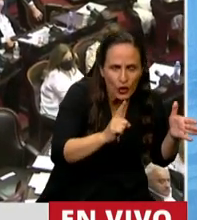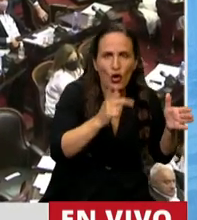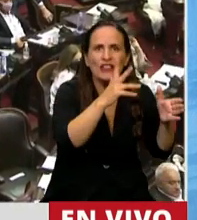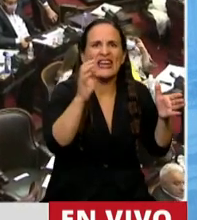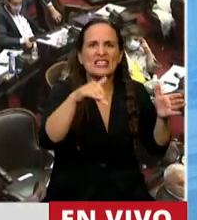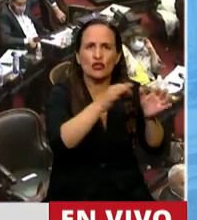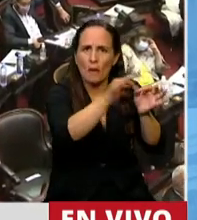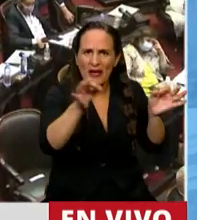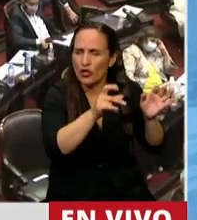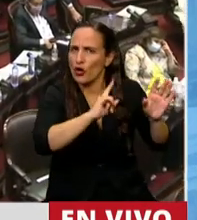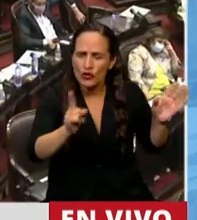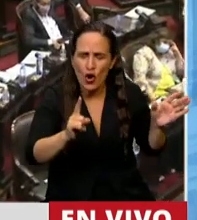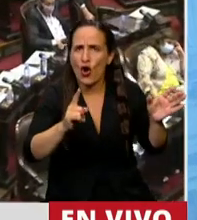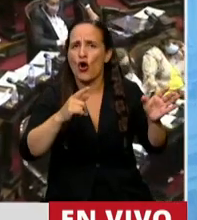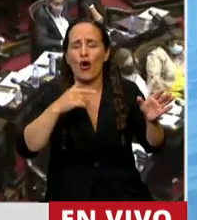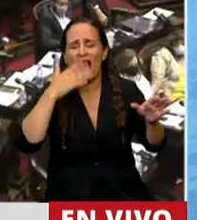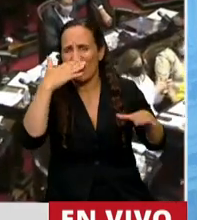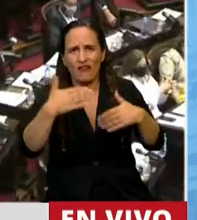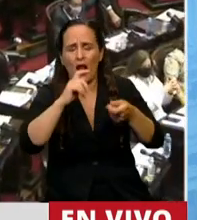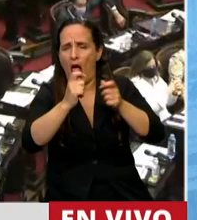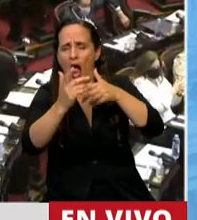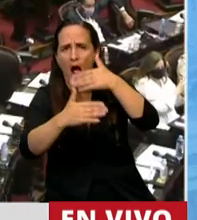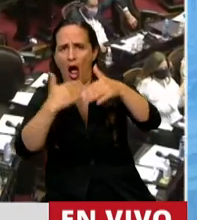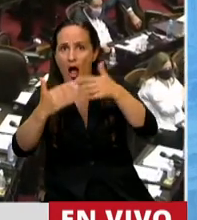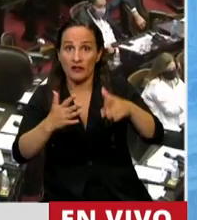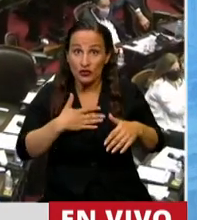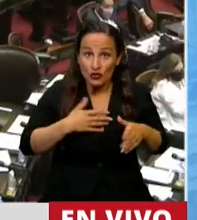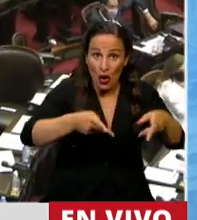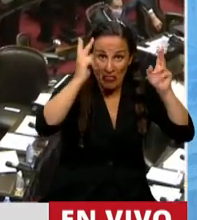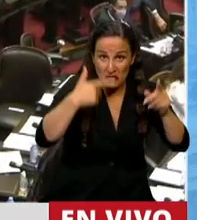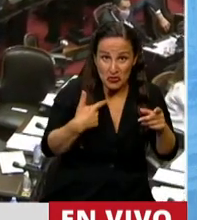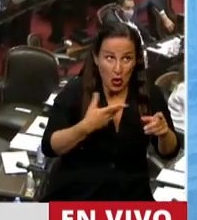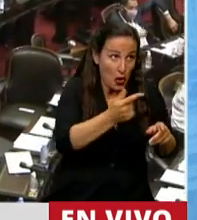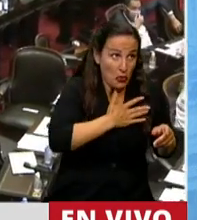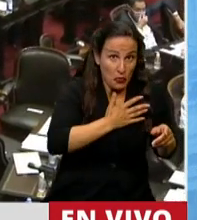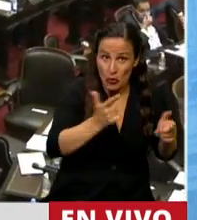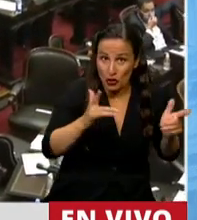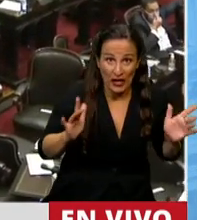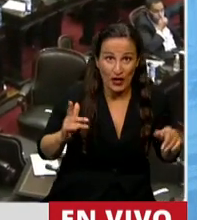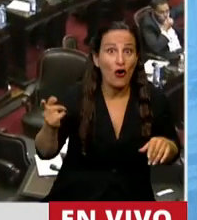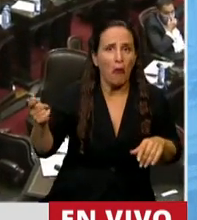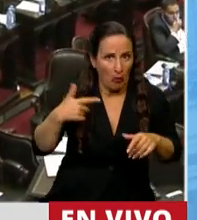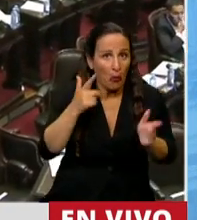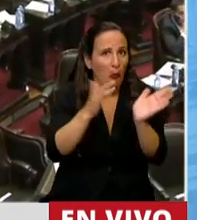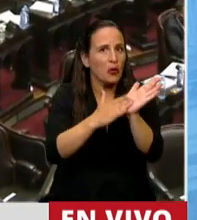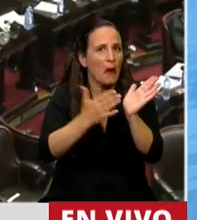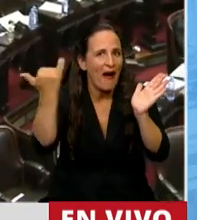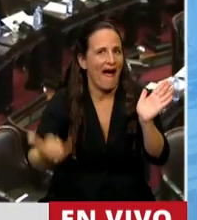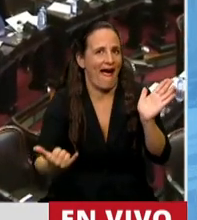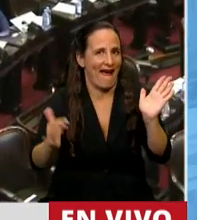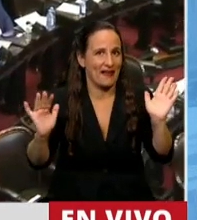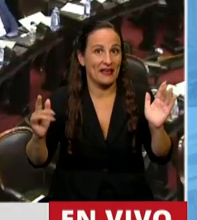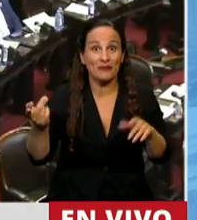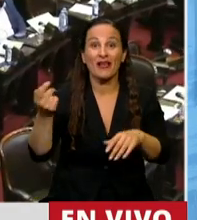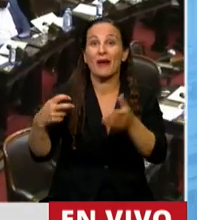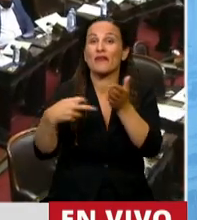metros y yo no tengo ninguna propiedad en ese edificio y lo voy a probar. Me acaban de decir que el